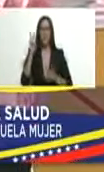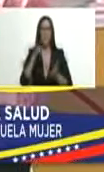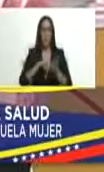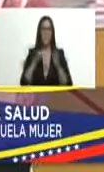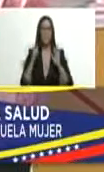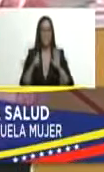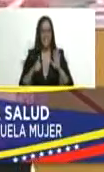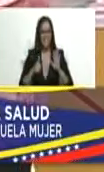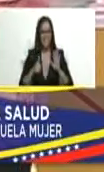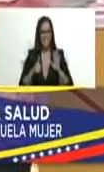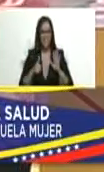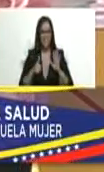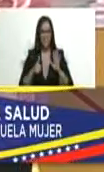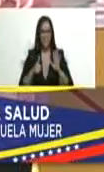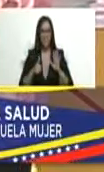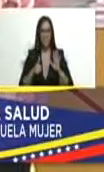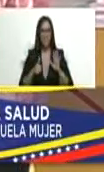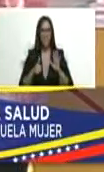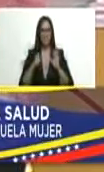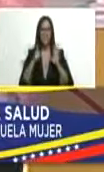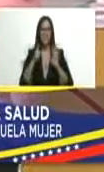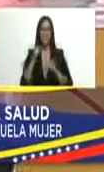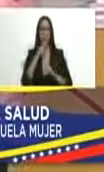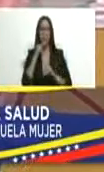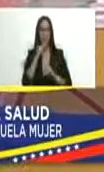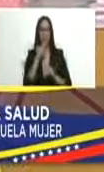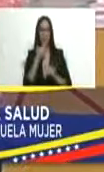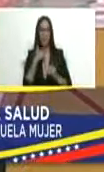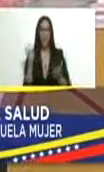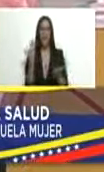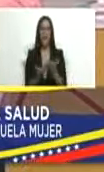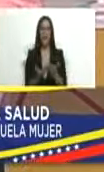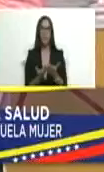2006, sería octubre, algo así, hasta el